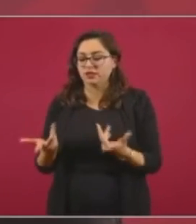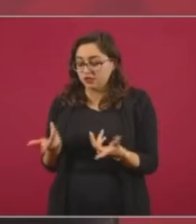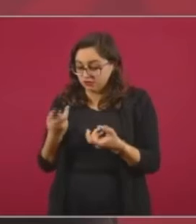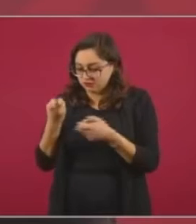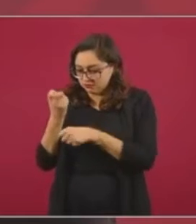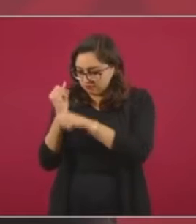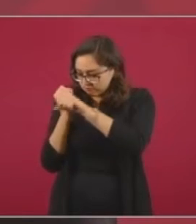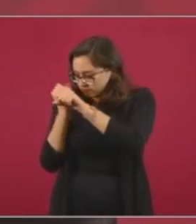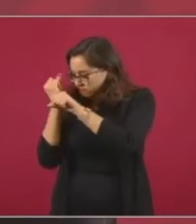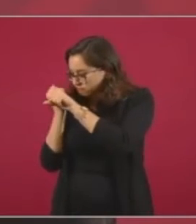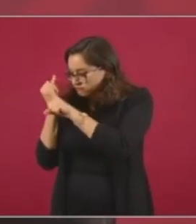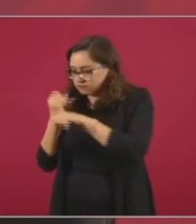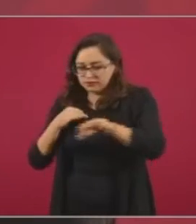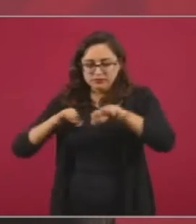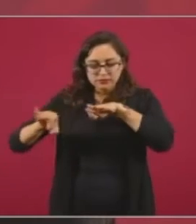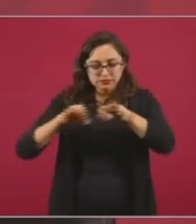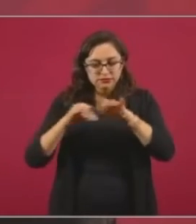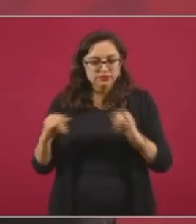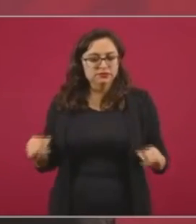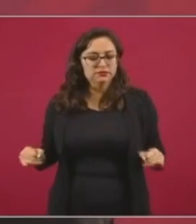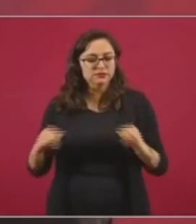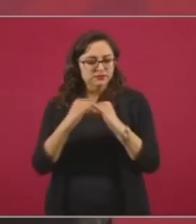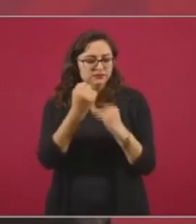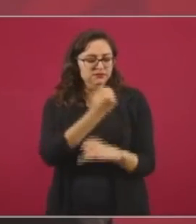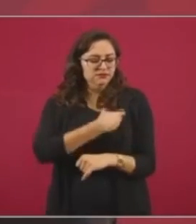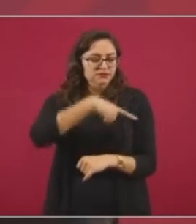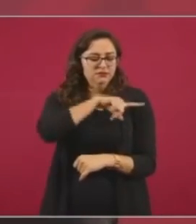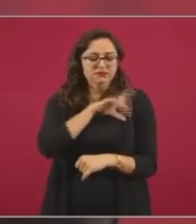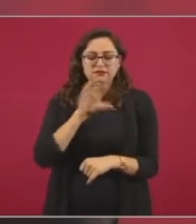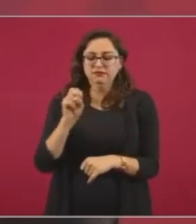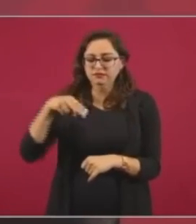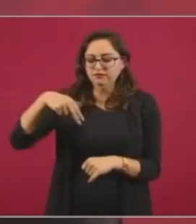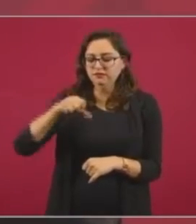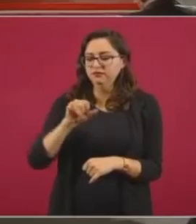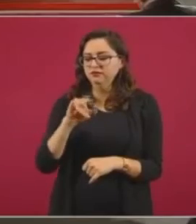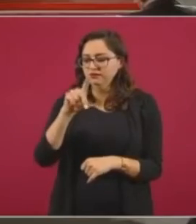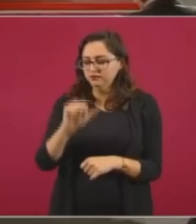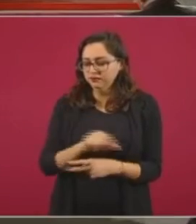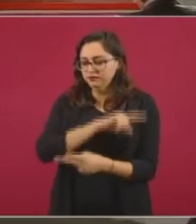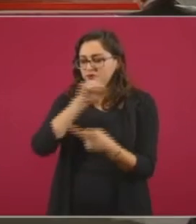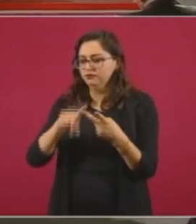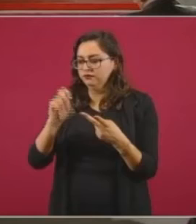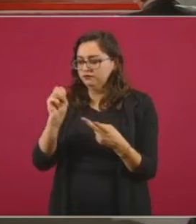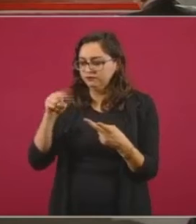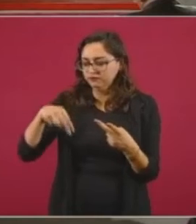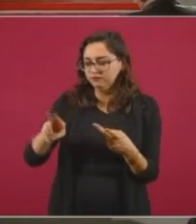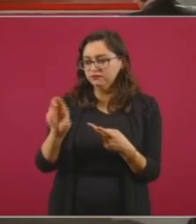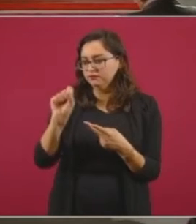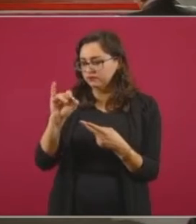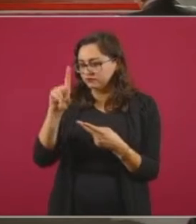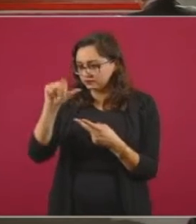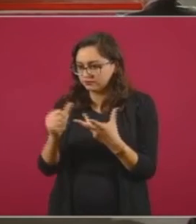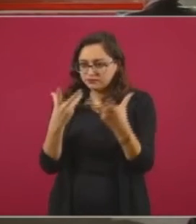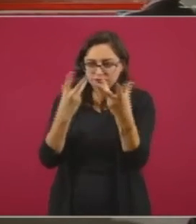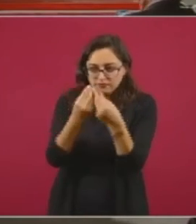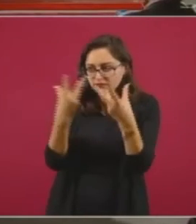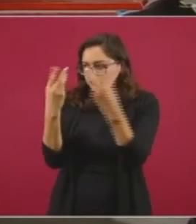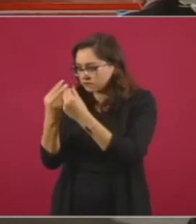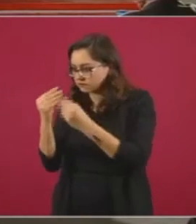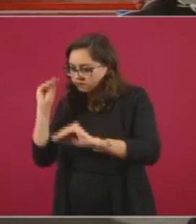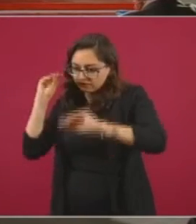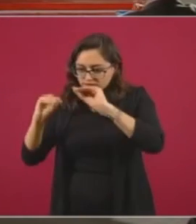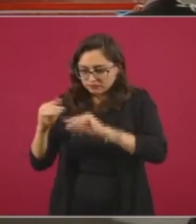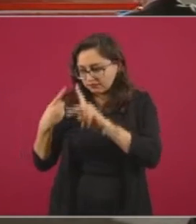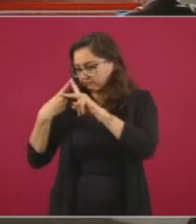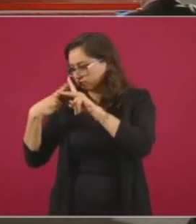con las instituciones del sector salud, con CONACYDA y ONU-SIDA. Y dentro de esto lo que se estima es que en